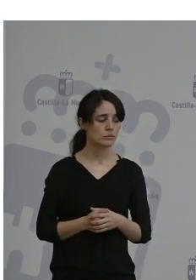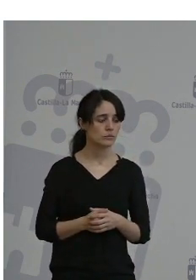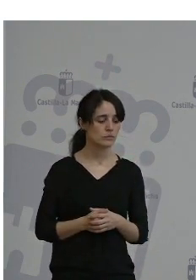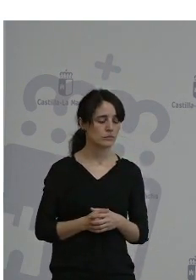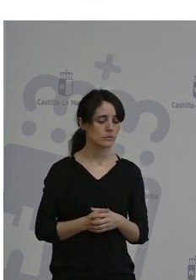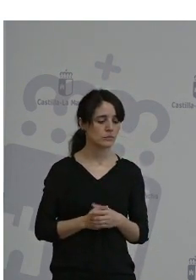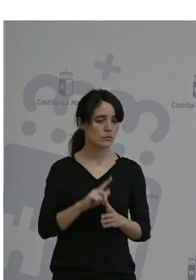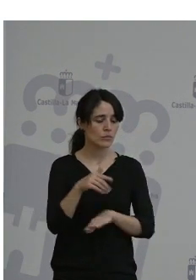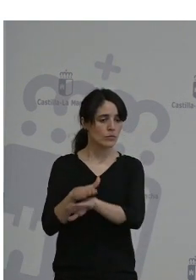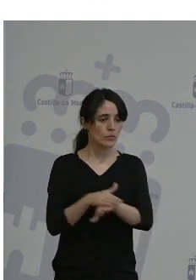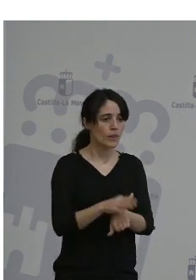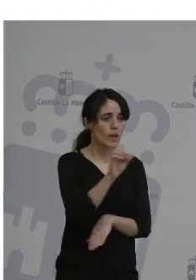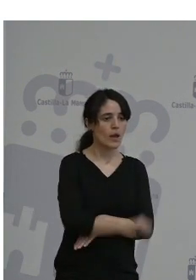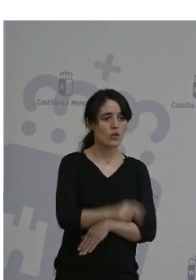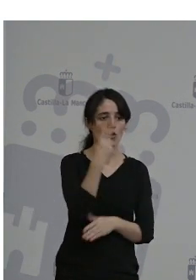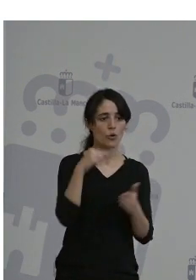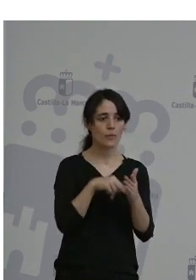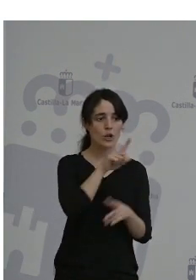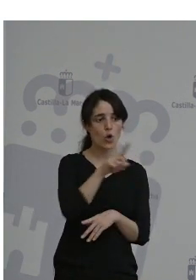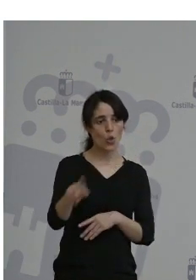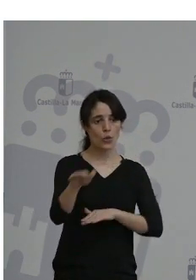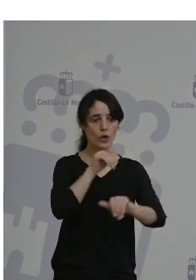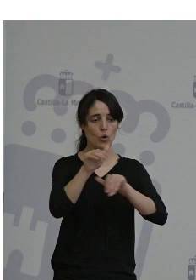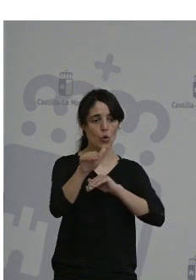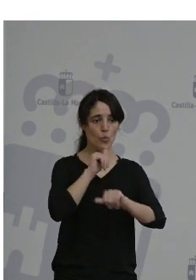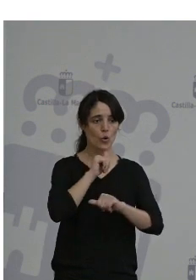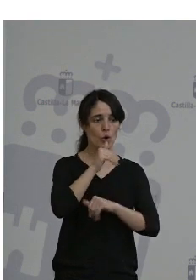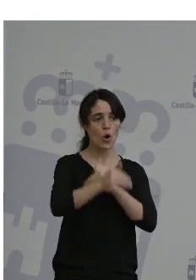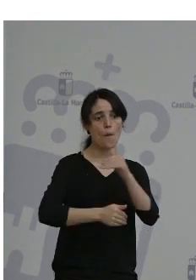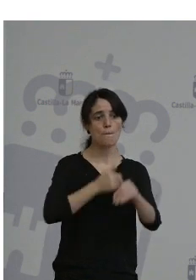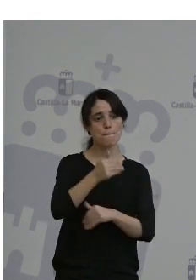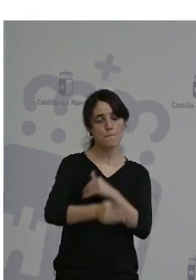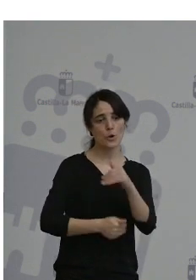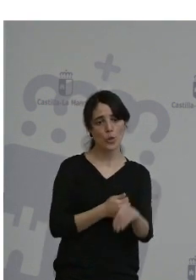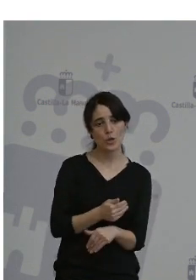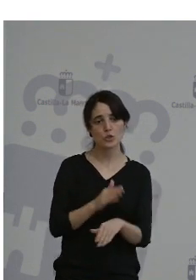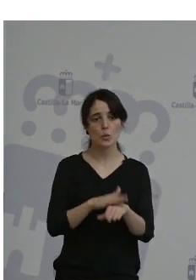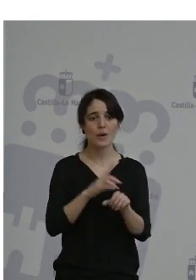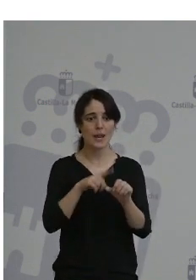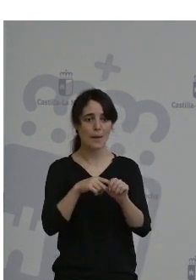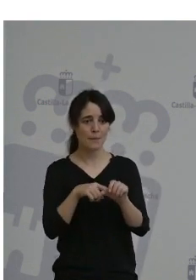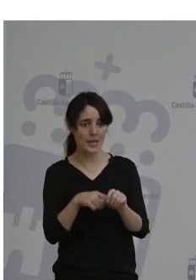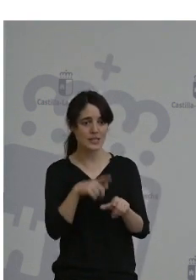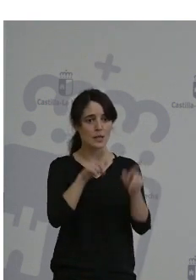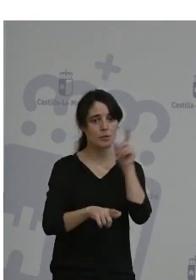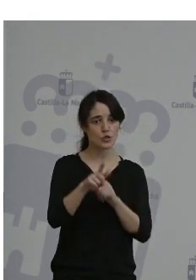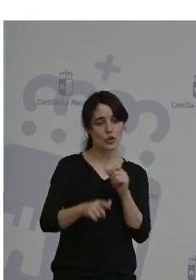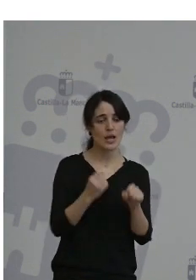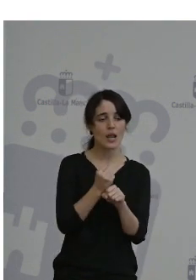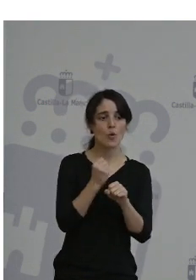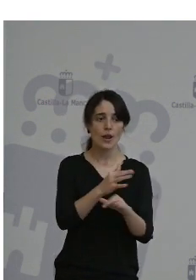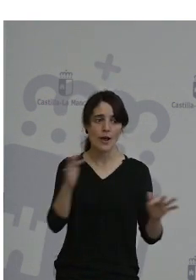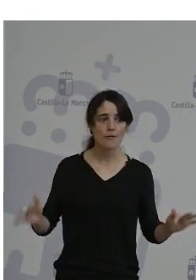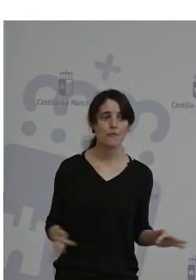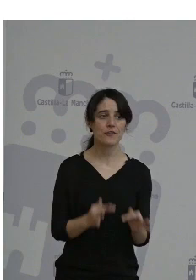En el año 2011, se convocó, por tanto, el proceso para plazas de personal laboral fijo de ordenanza no